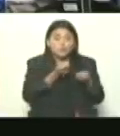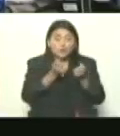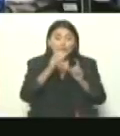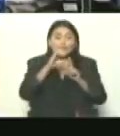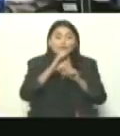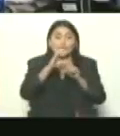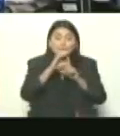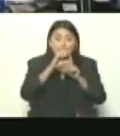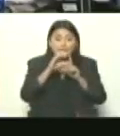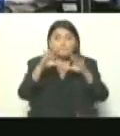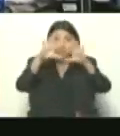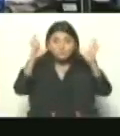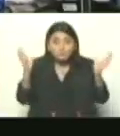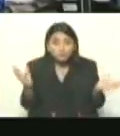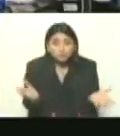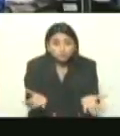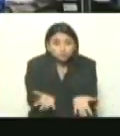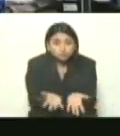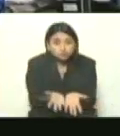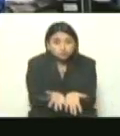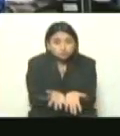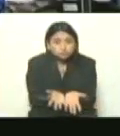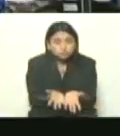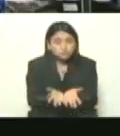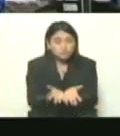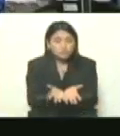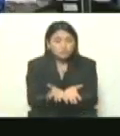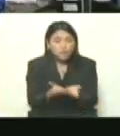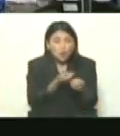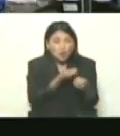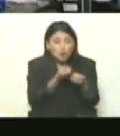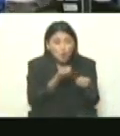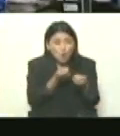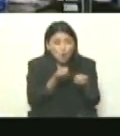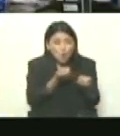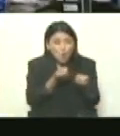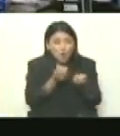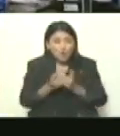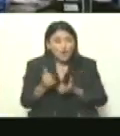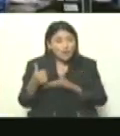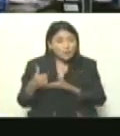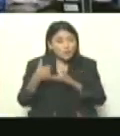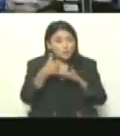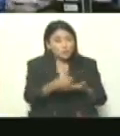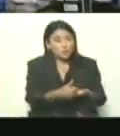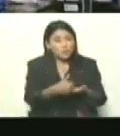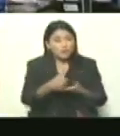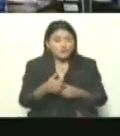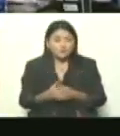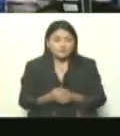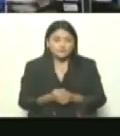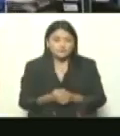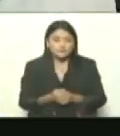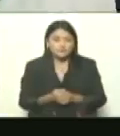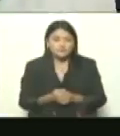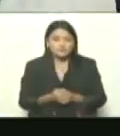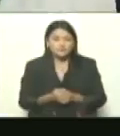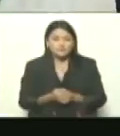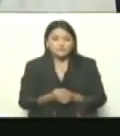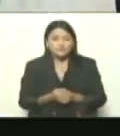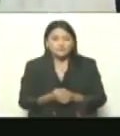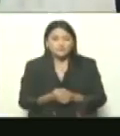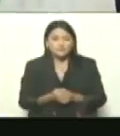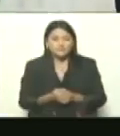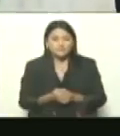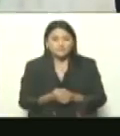mundo. La Amazonía representa para nosotros ese gran sumidero, que lamentablemente debemos decir